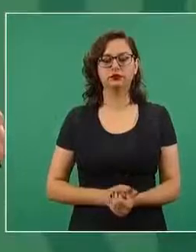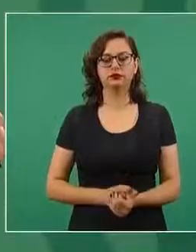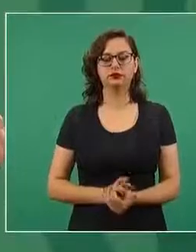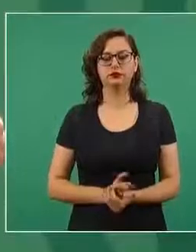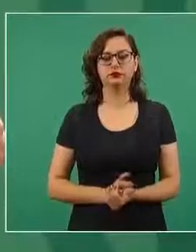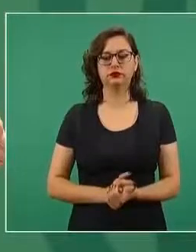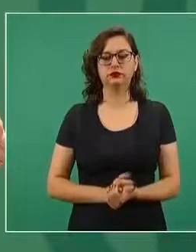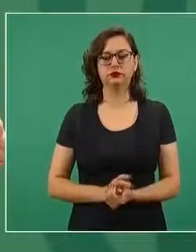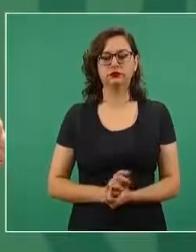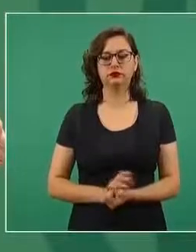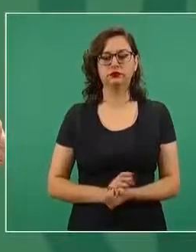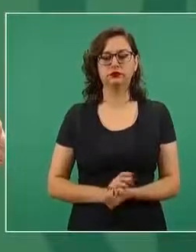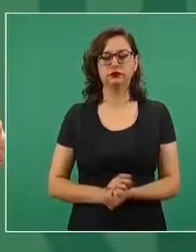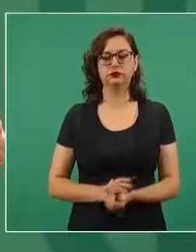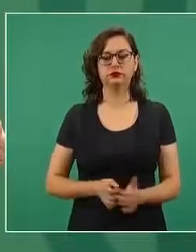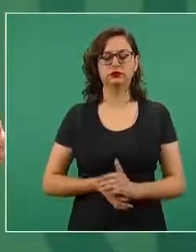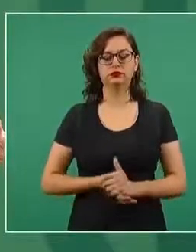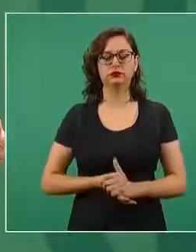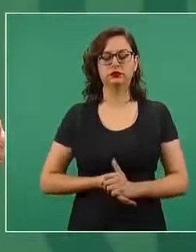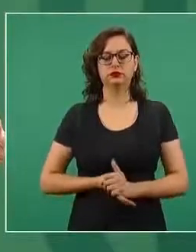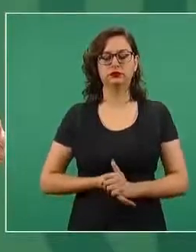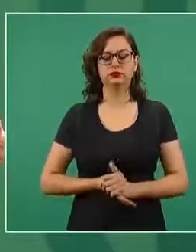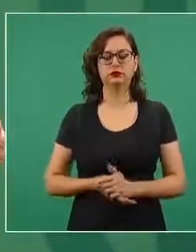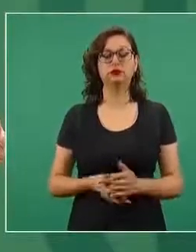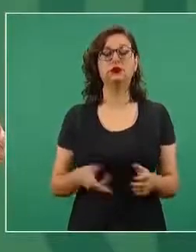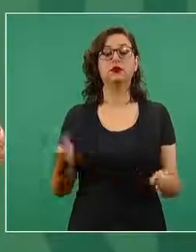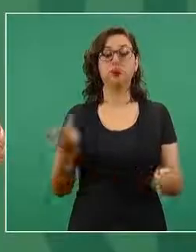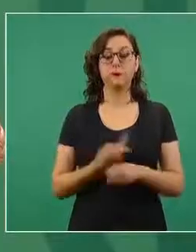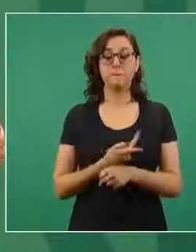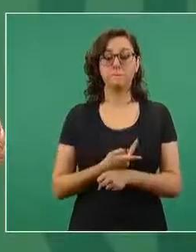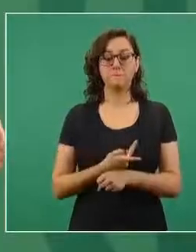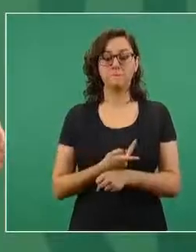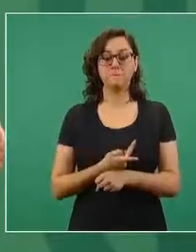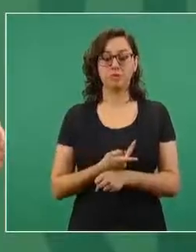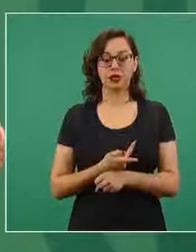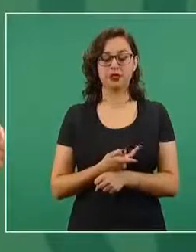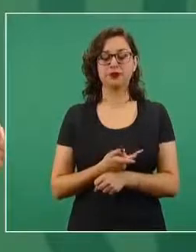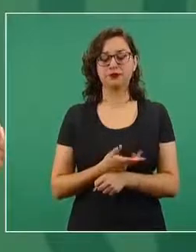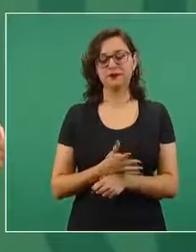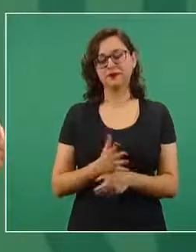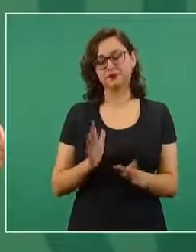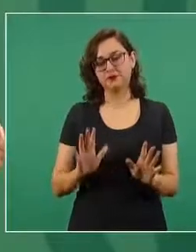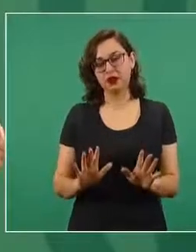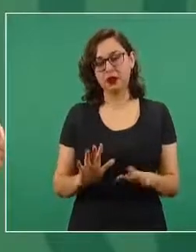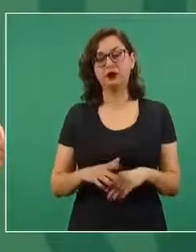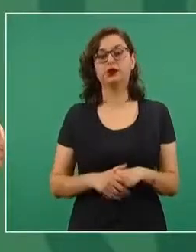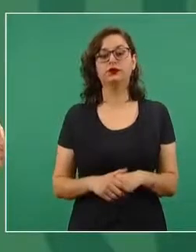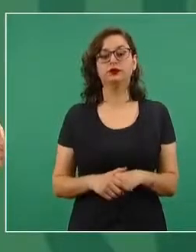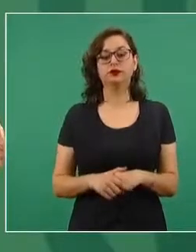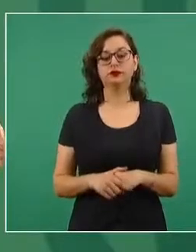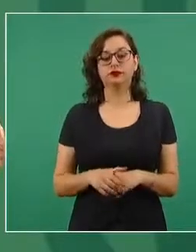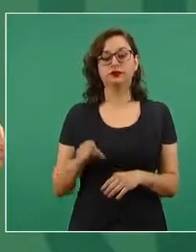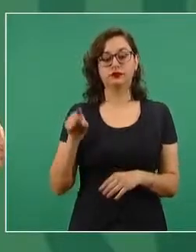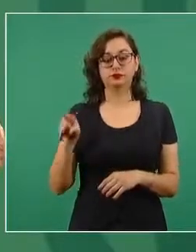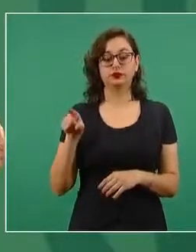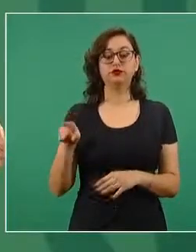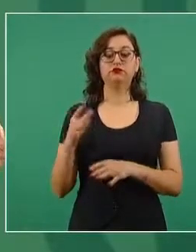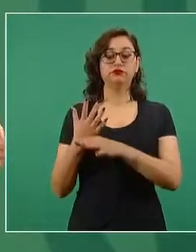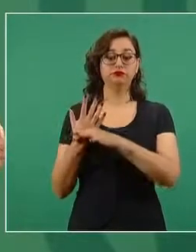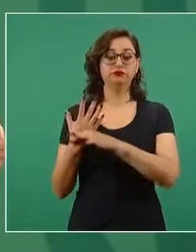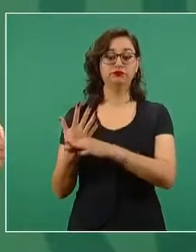vuelven a filtrar desde la supuestamente, ¿no?, de la